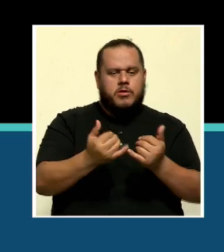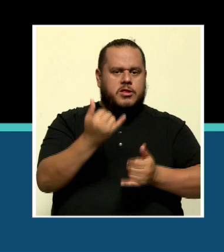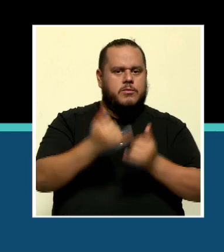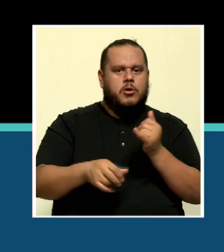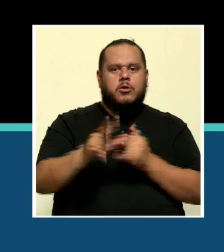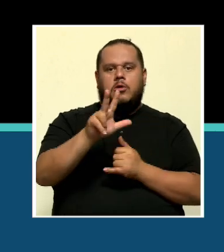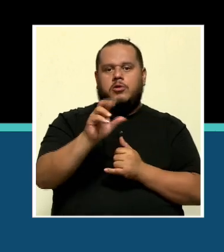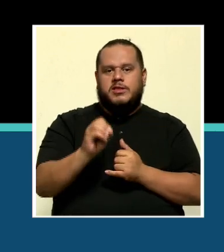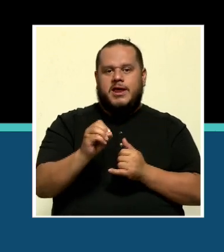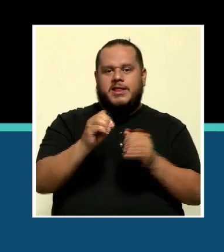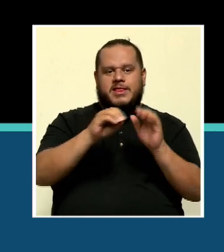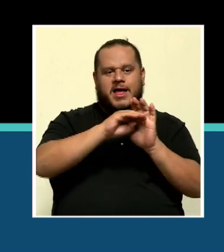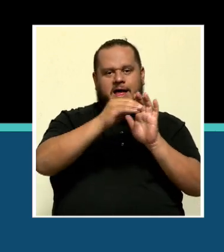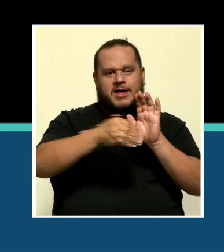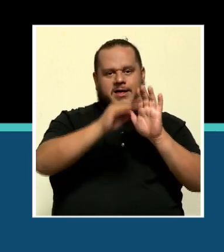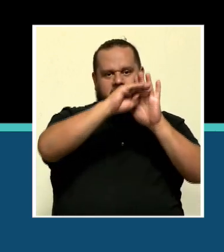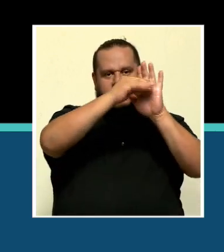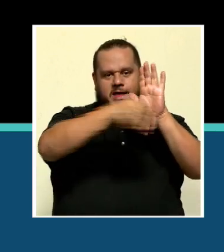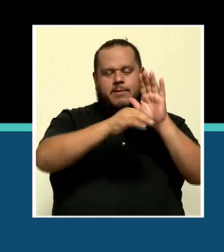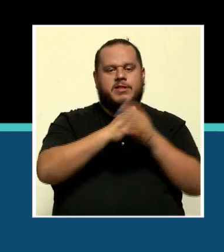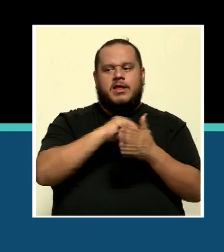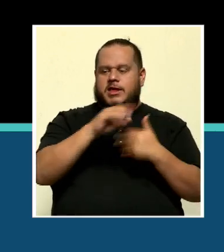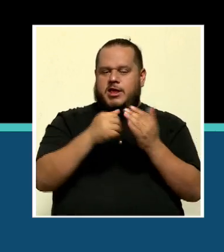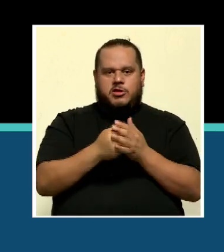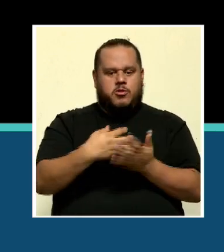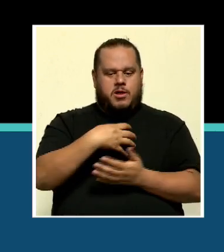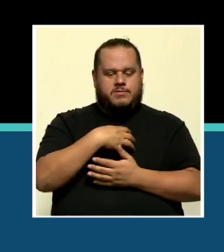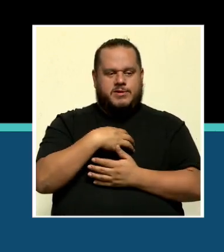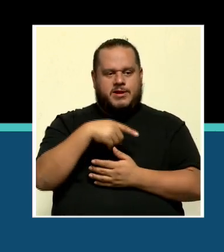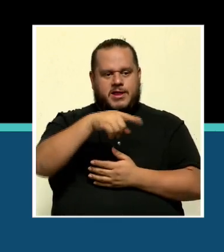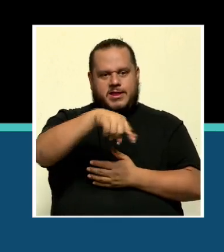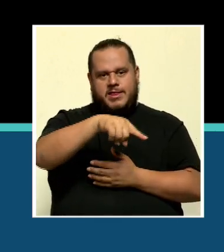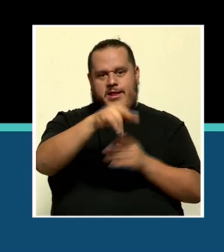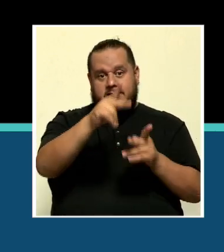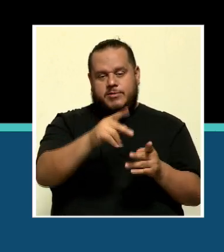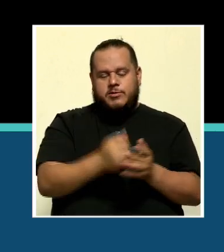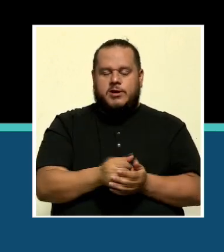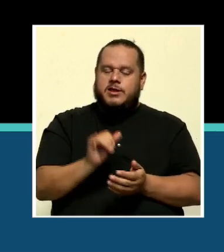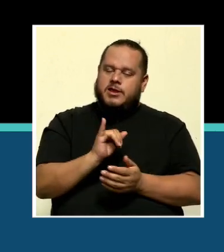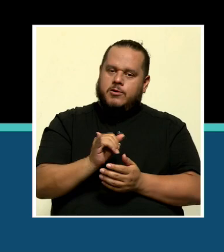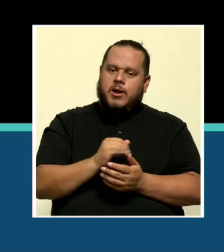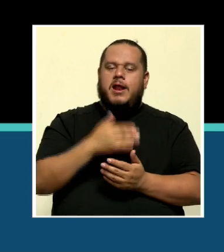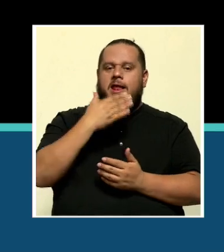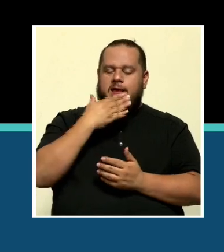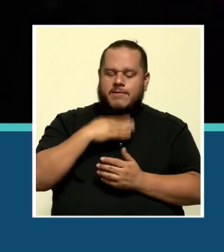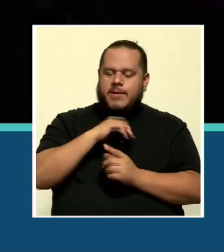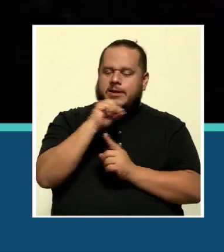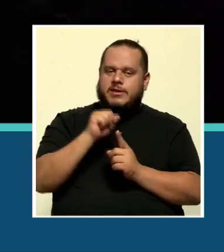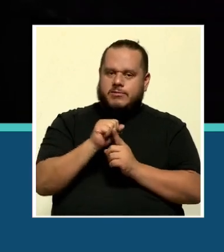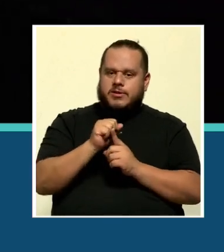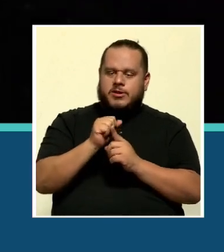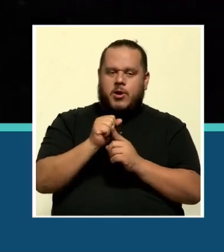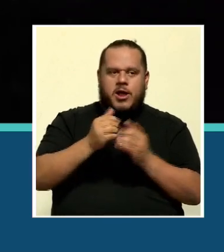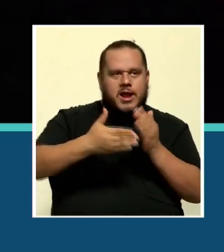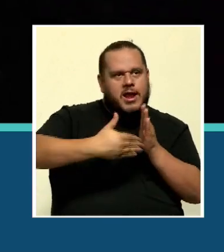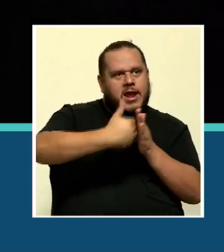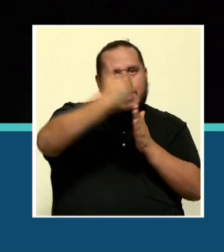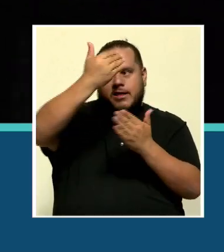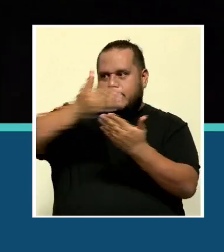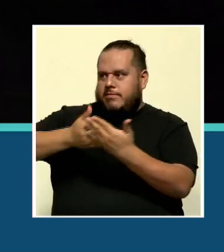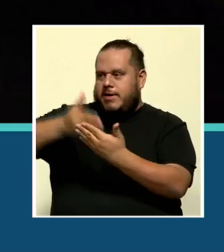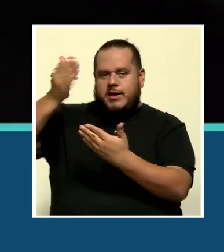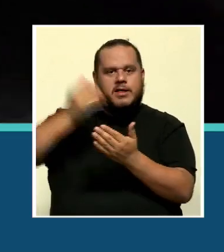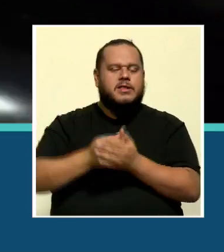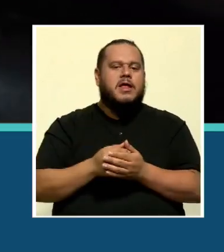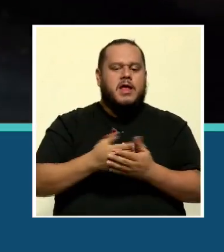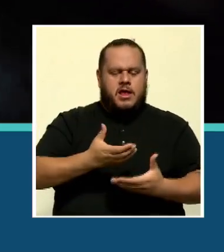30 camarotes y todas las pertenencias de los privados de libertad. Además, dejó en mal estado la infraestructura. El Cuerpo de Bomberos recomienda